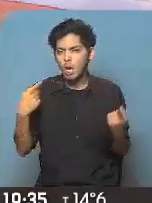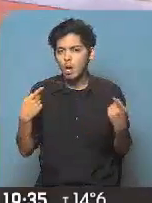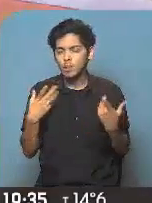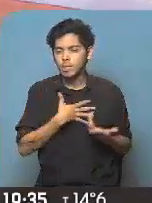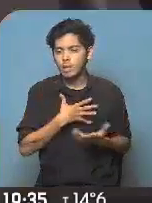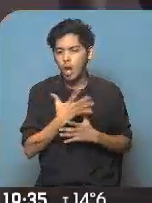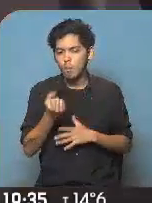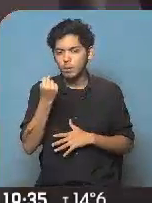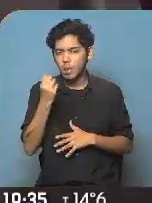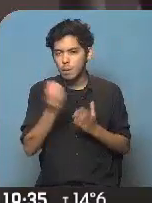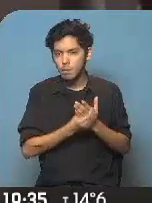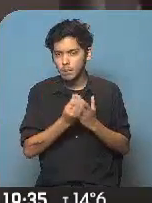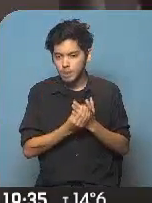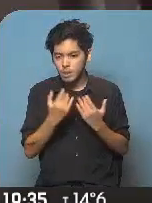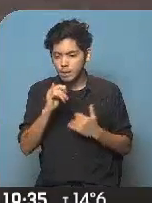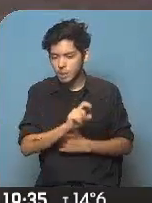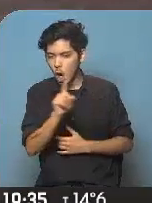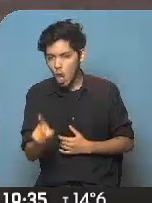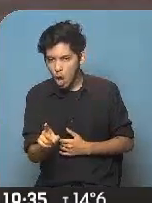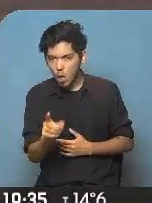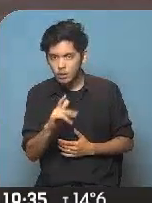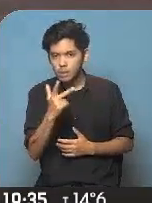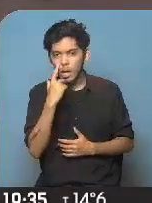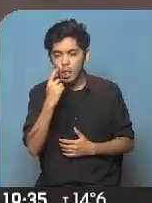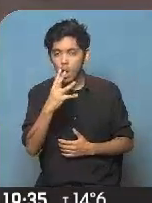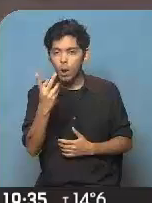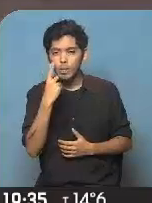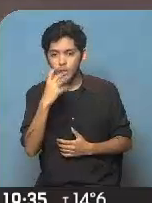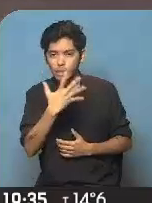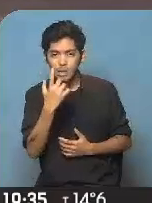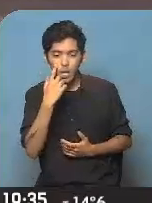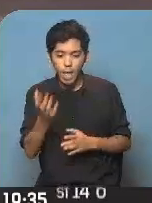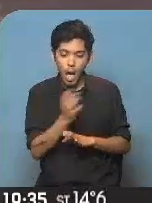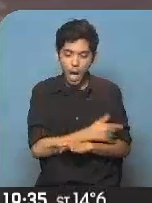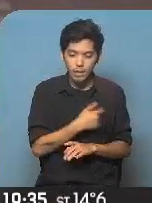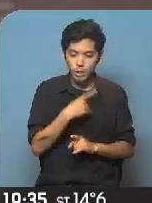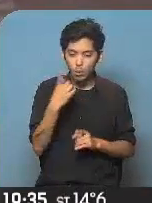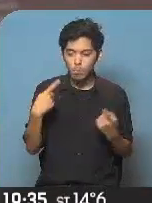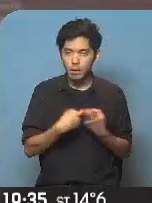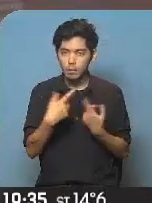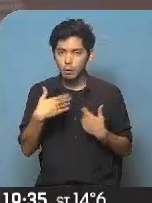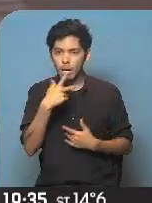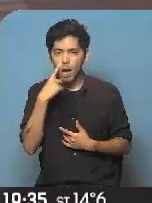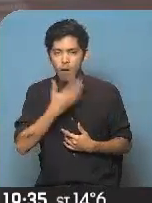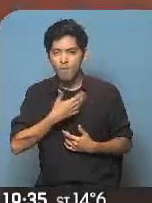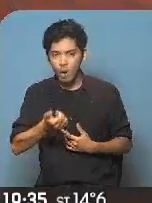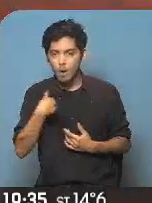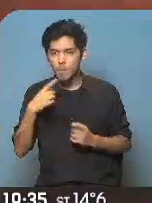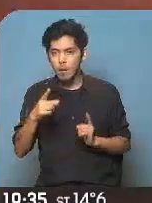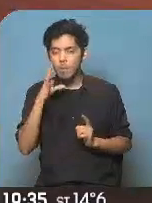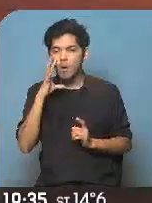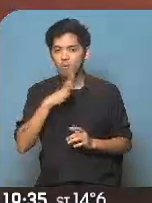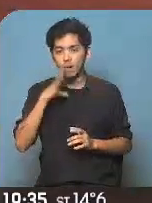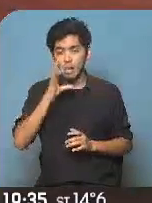oportunidad de la ministra de pasar o no 3 días o 4 días o 5 días antes un partido que podía hacerse en Haifa. La desacreditación